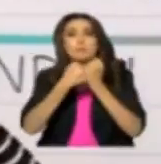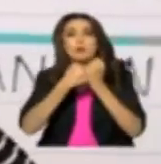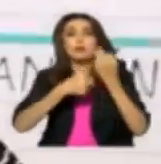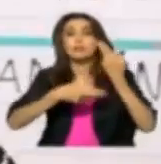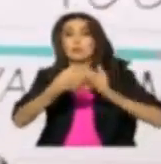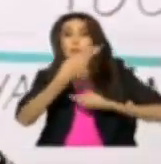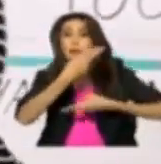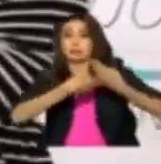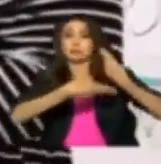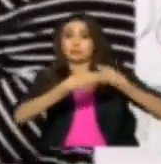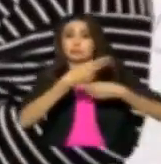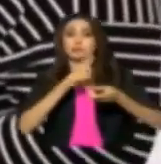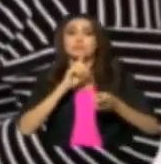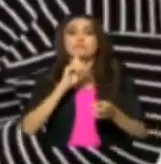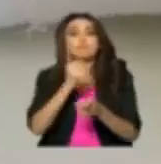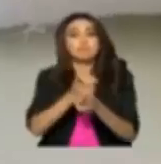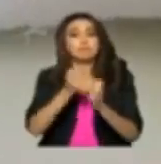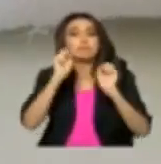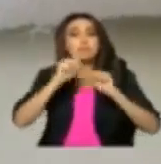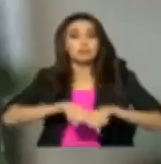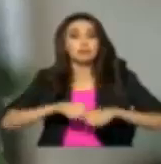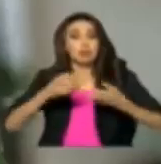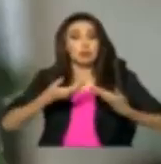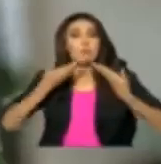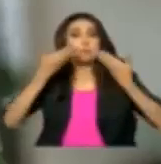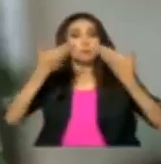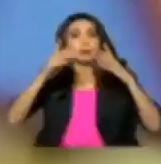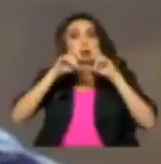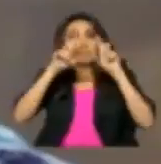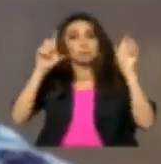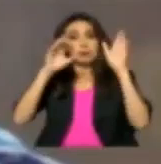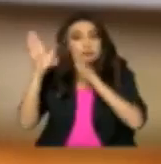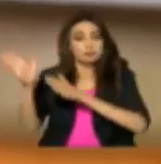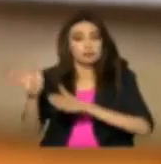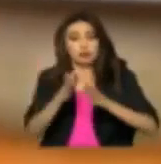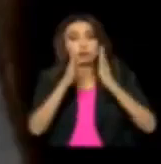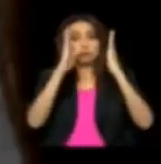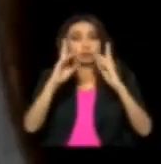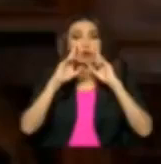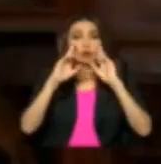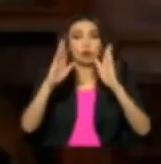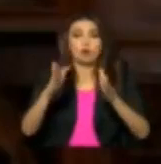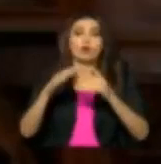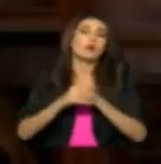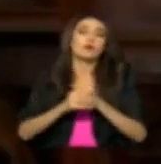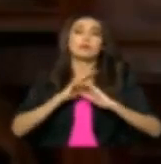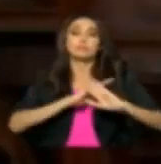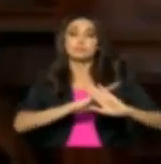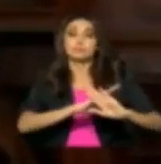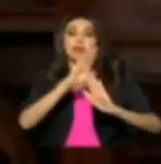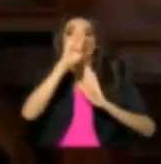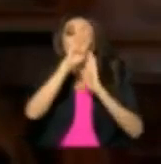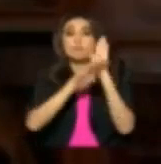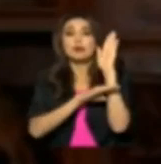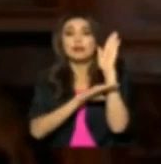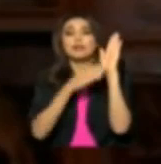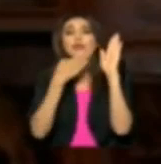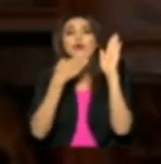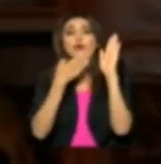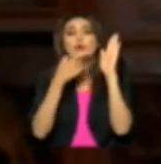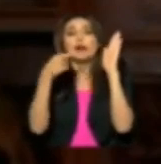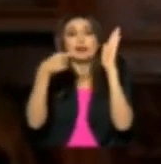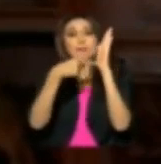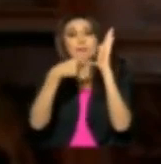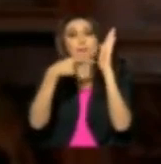emprendedores, sobre todo a los pequeños y medianos empresarios. Para ellos, estamos eliminando o reduciendo los